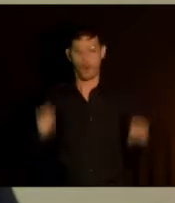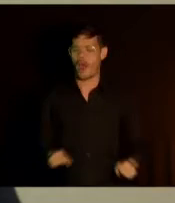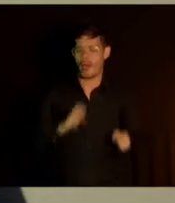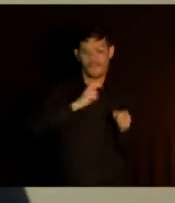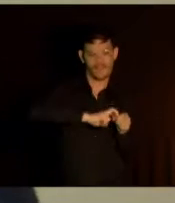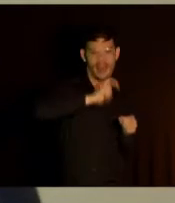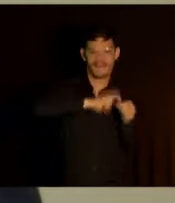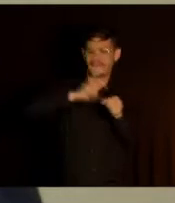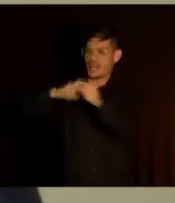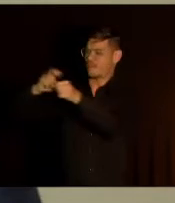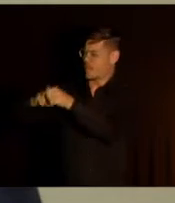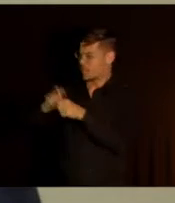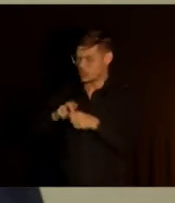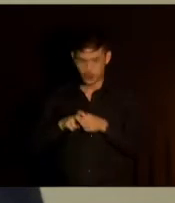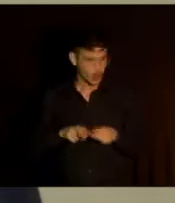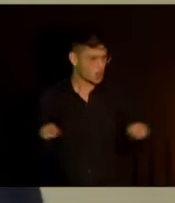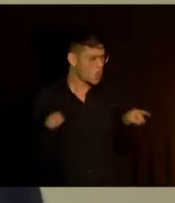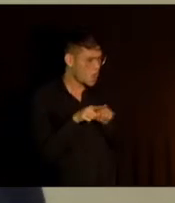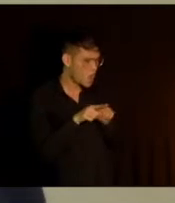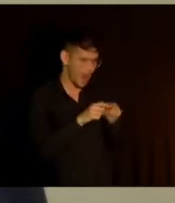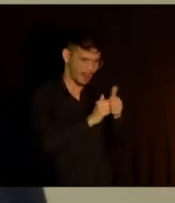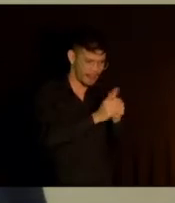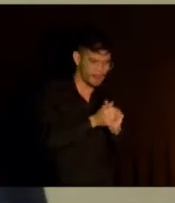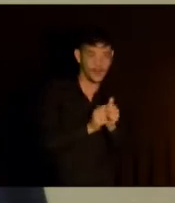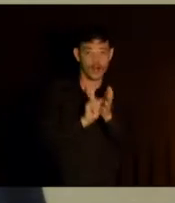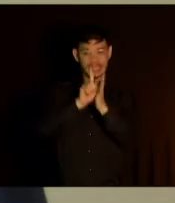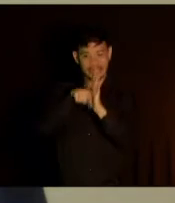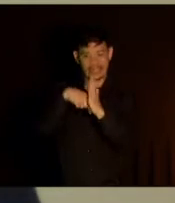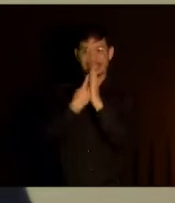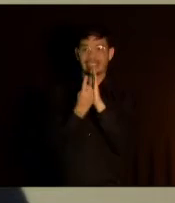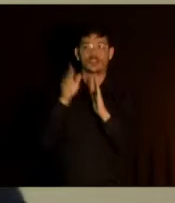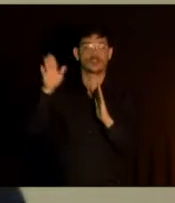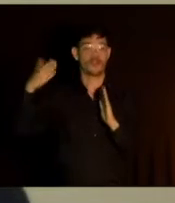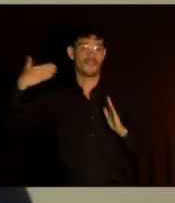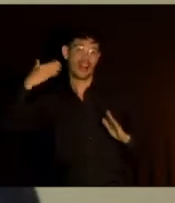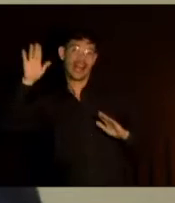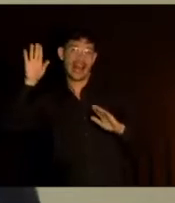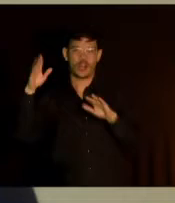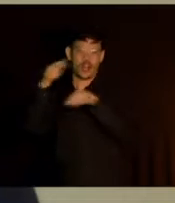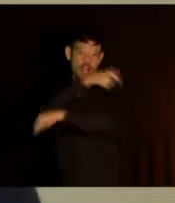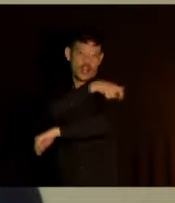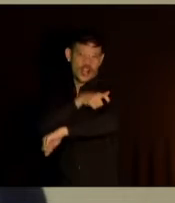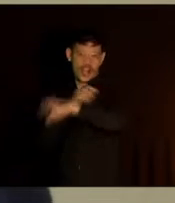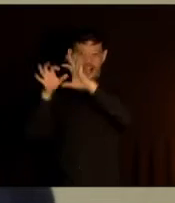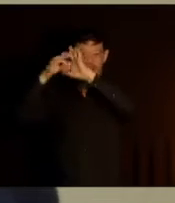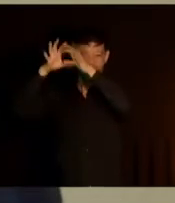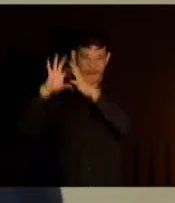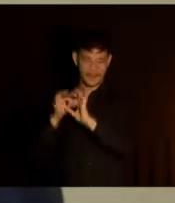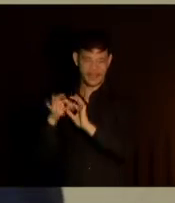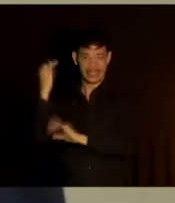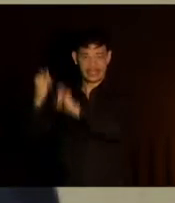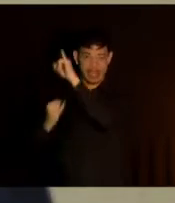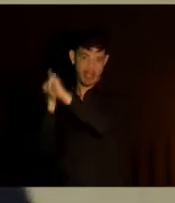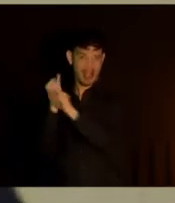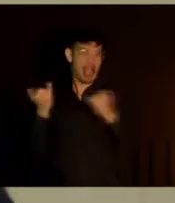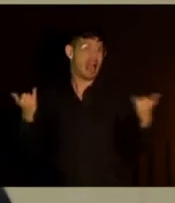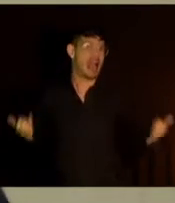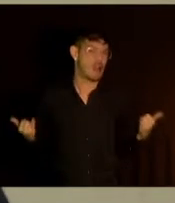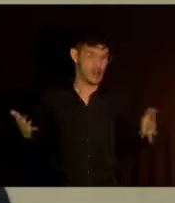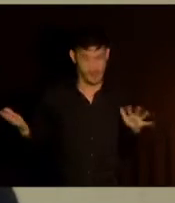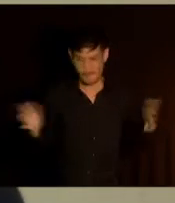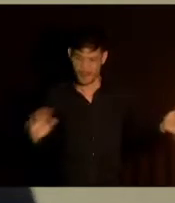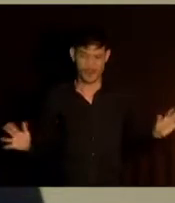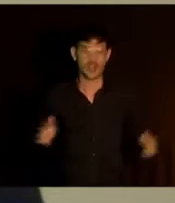del mismo número que hay deportes del ciclo de verano del Comité Paralímpico Internacional, nos quedarían 16 o 20